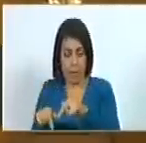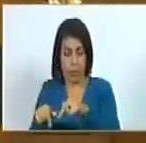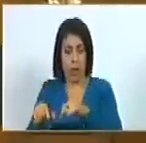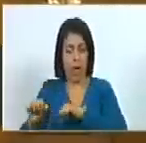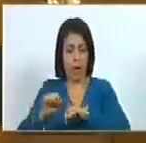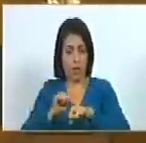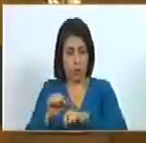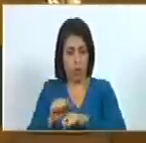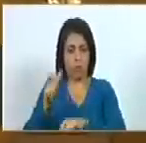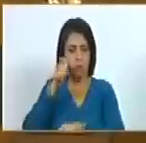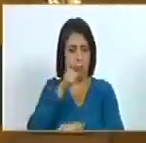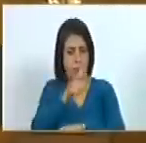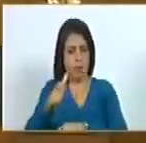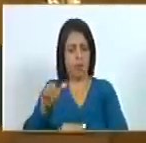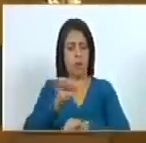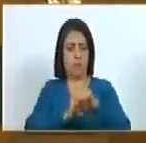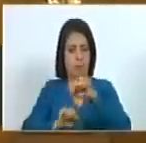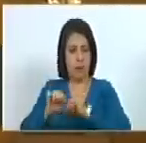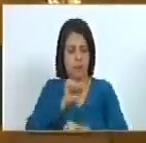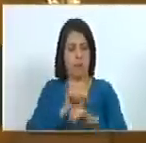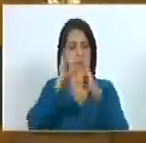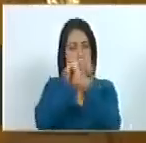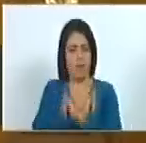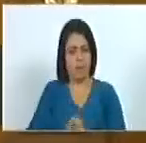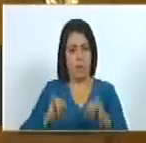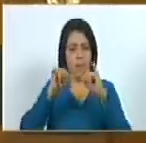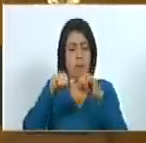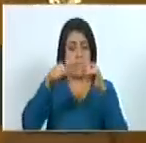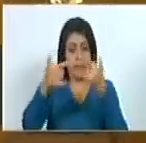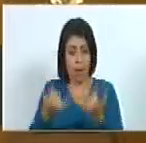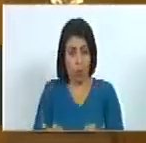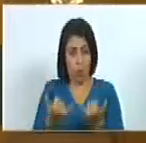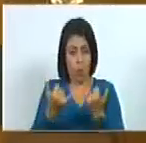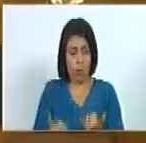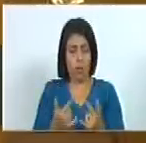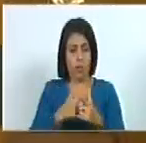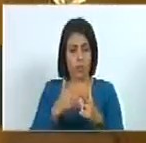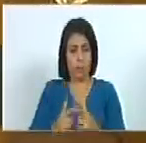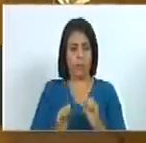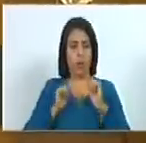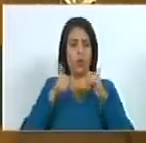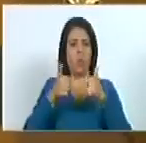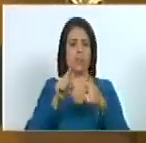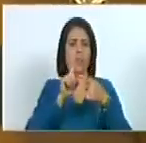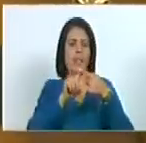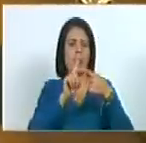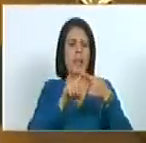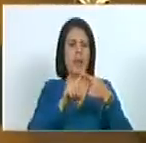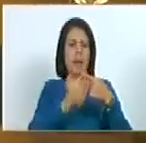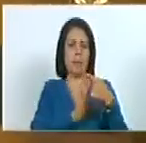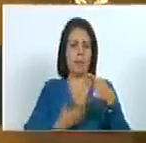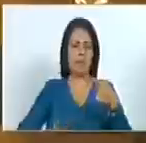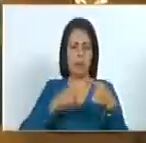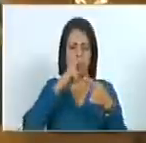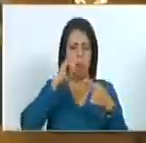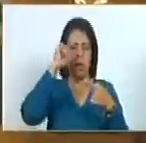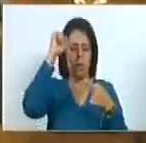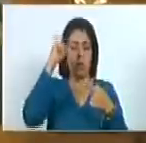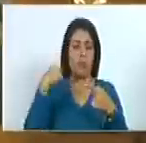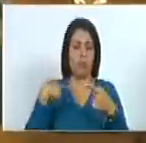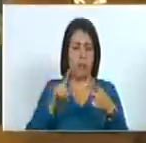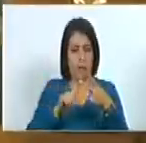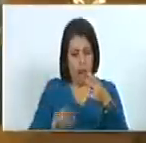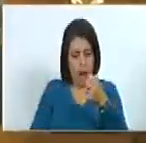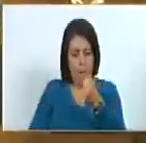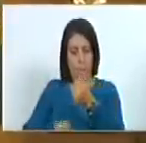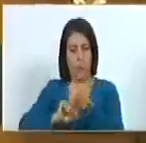de defensa de la independencia que en estos momentos encabeza el presidente Nicolás Maduro y que tiene el